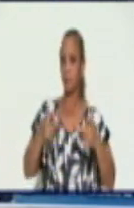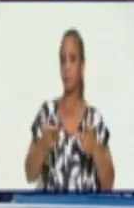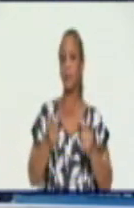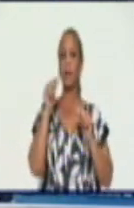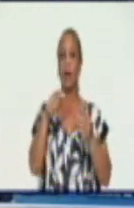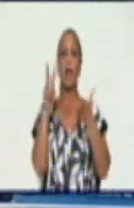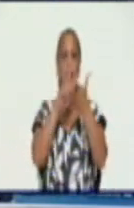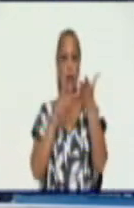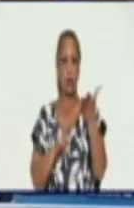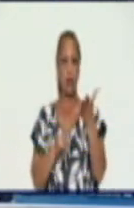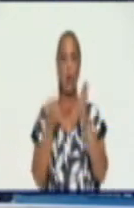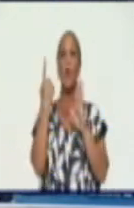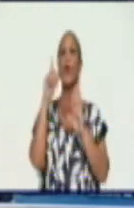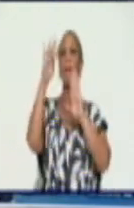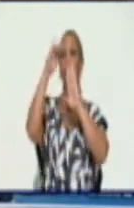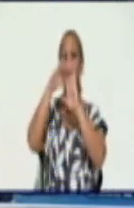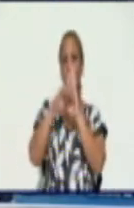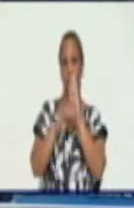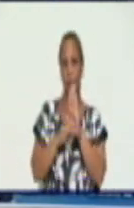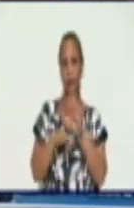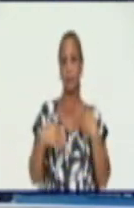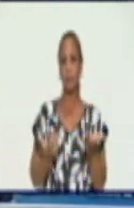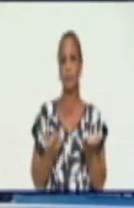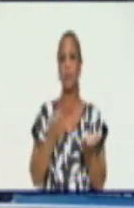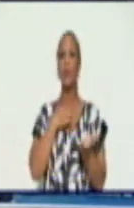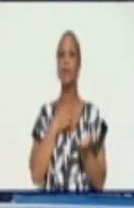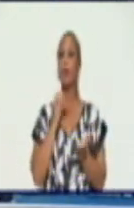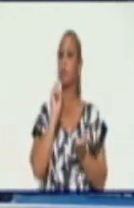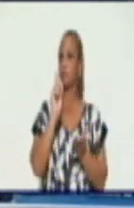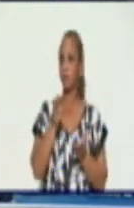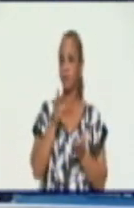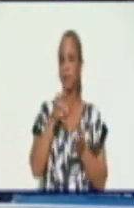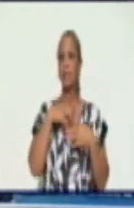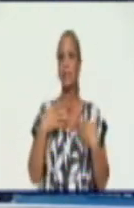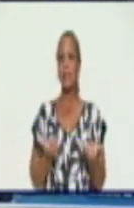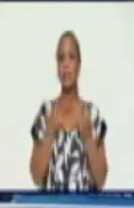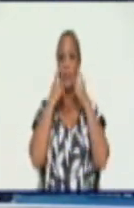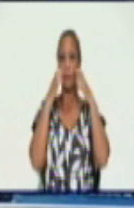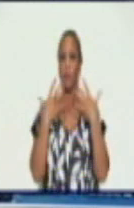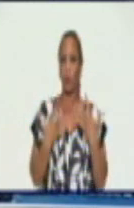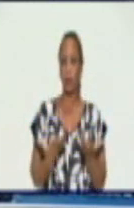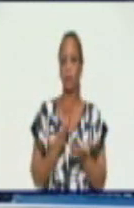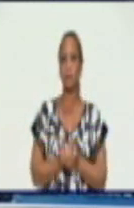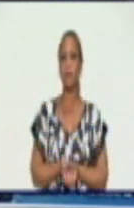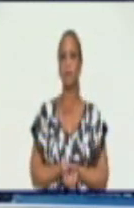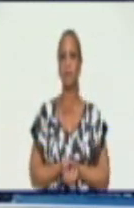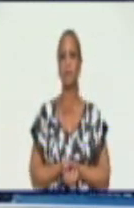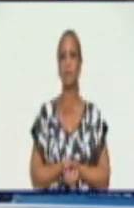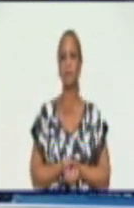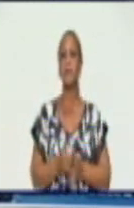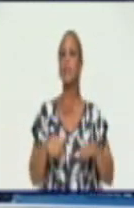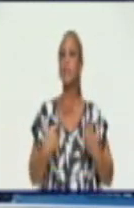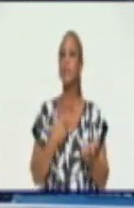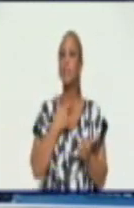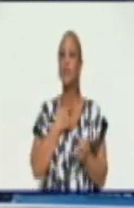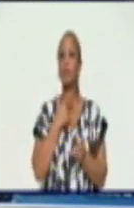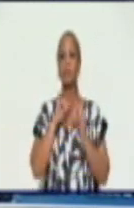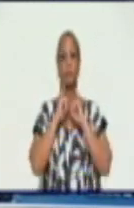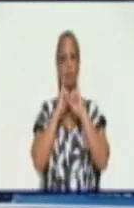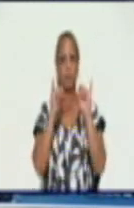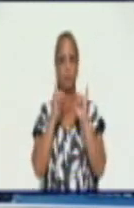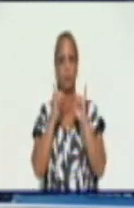voy a leer una medida que en nuestra opinión es vital y si yo fuera decir